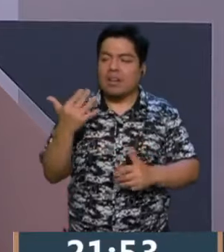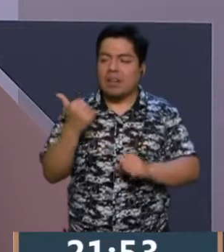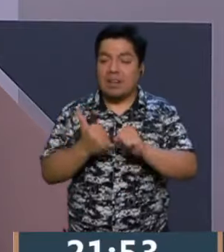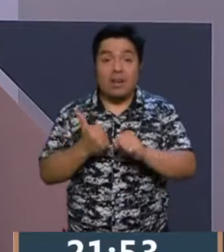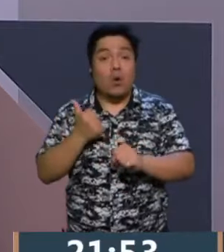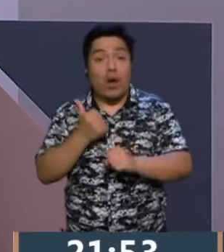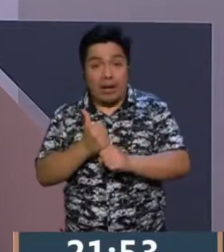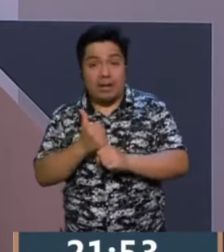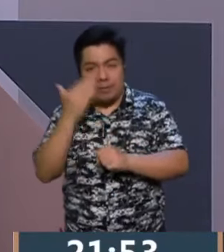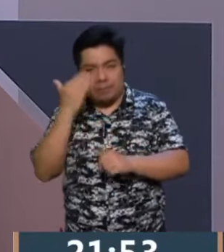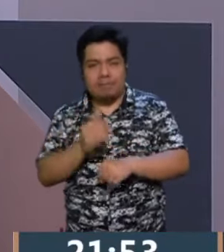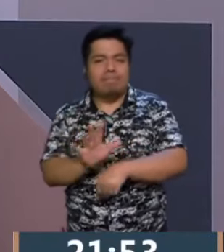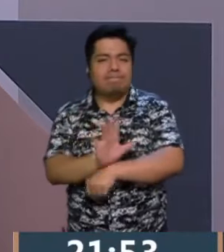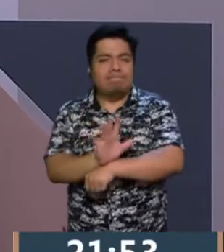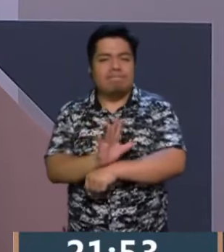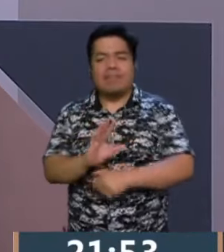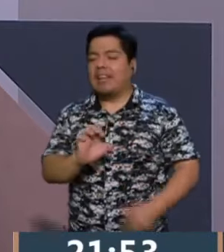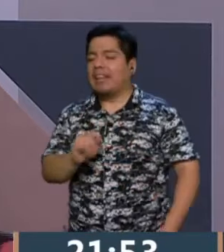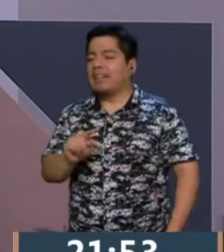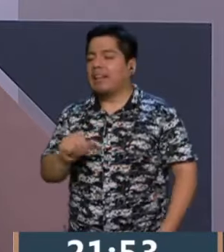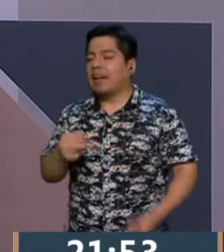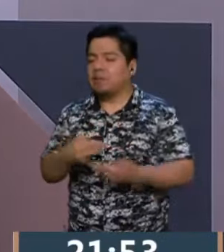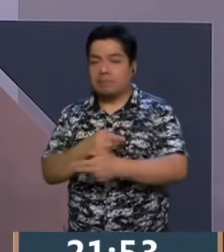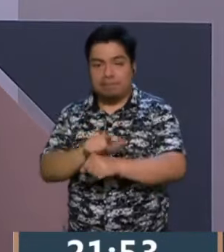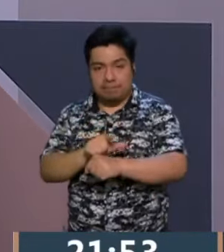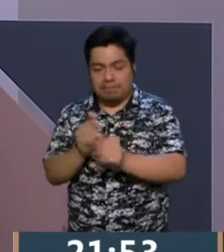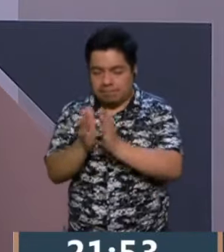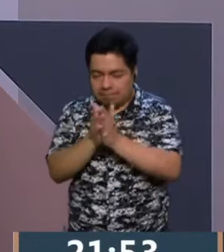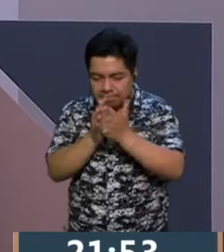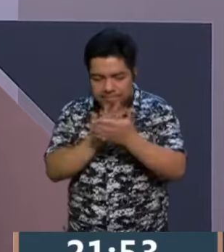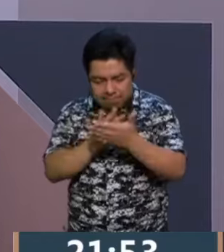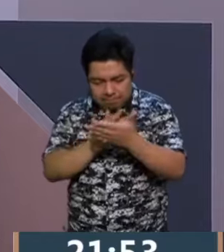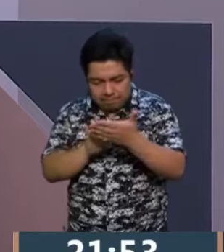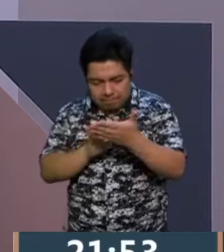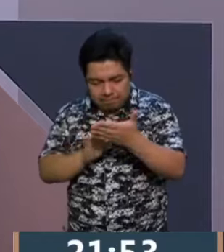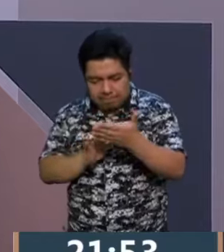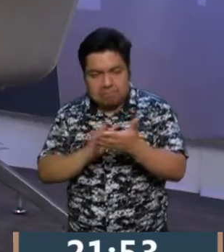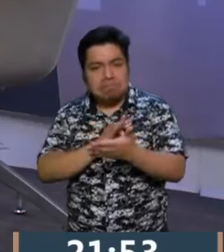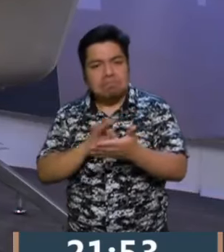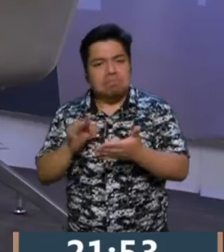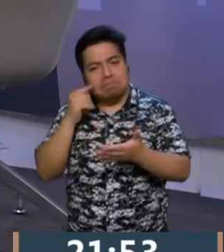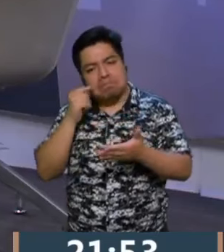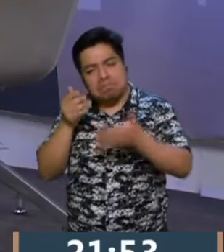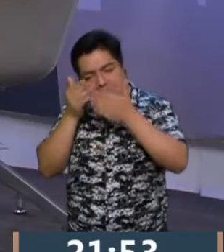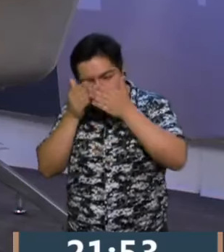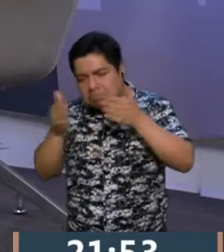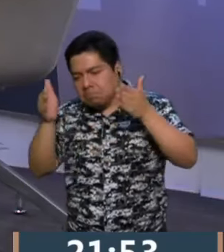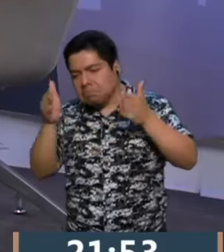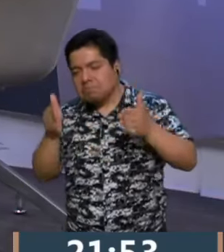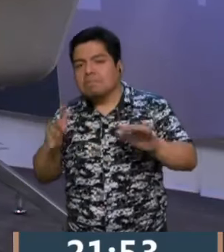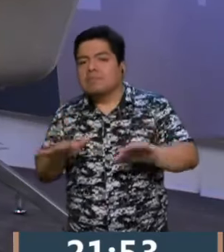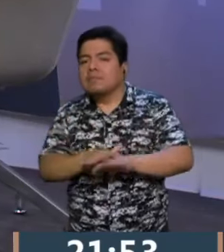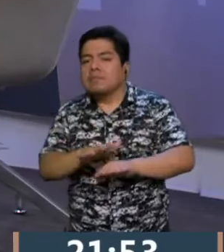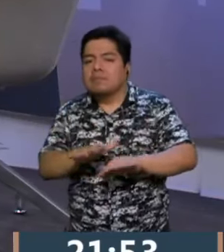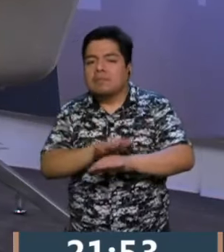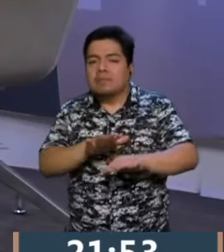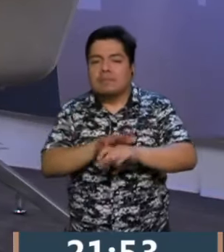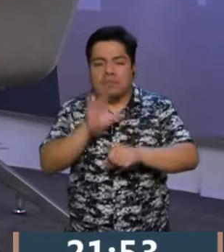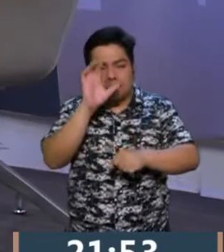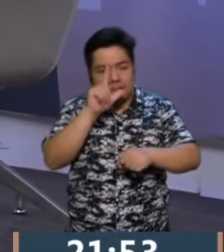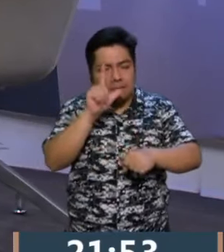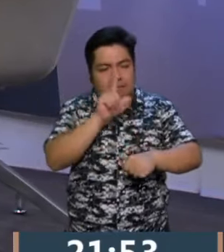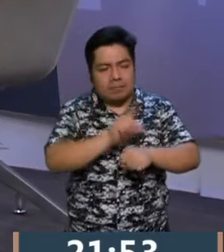de la Cineteca Nacional, es un libro que se puede leer desde la perspectiva de un cambio cultural